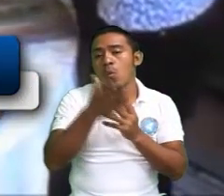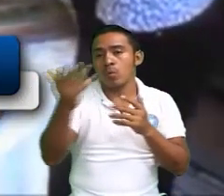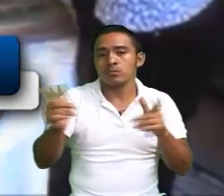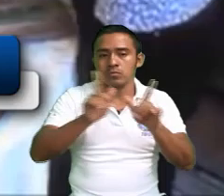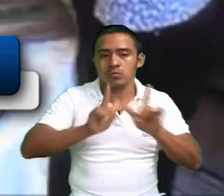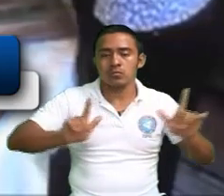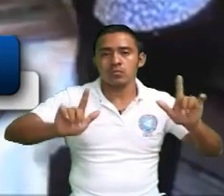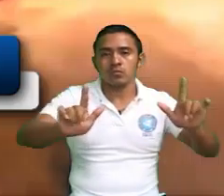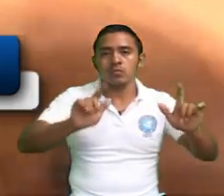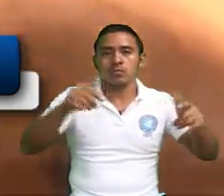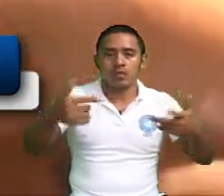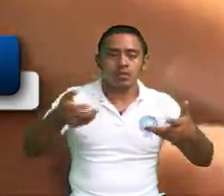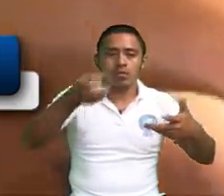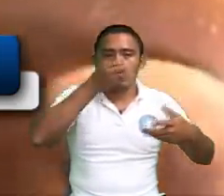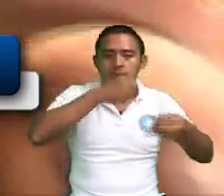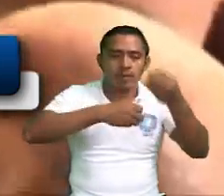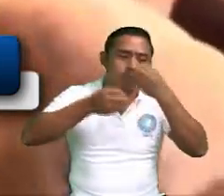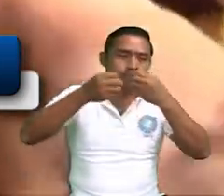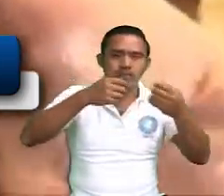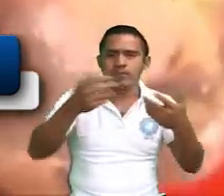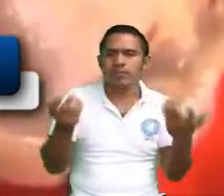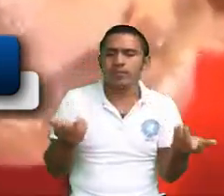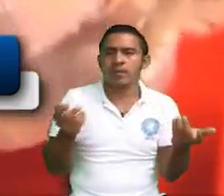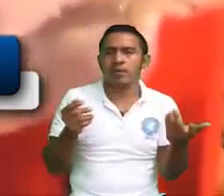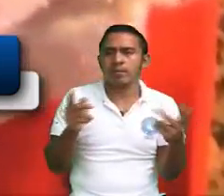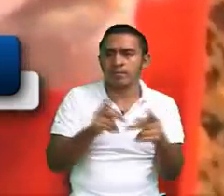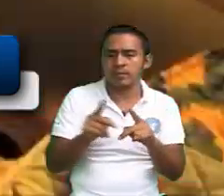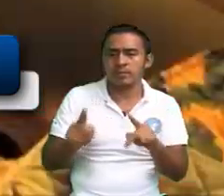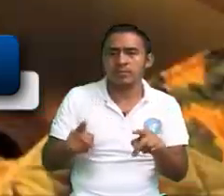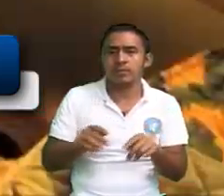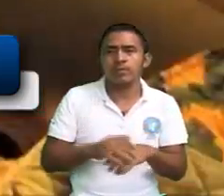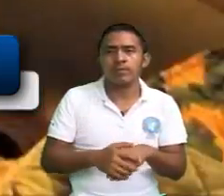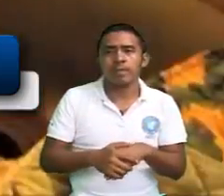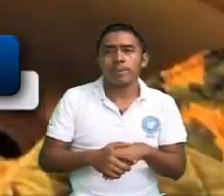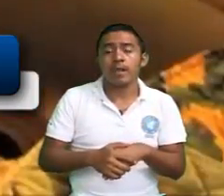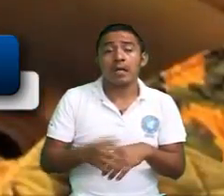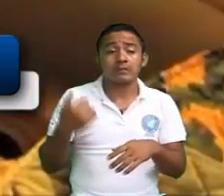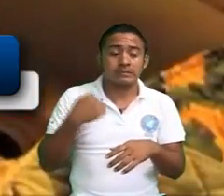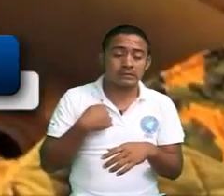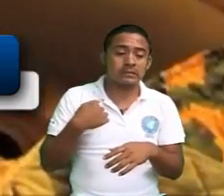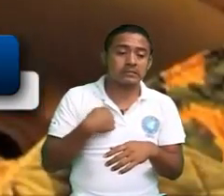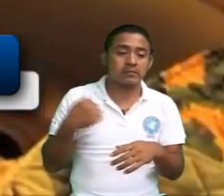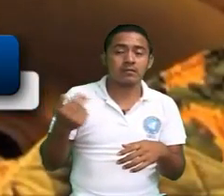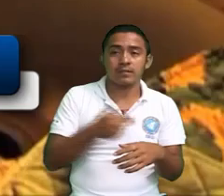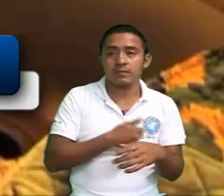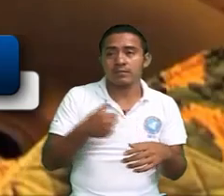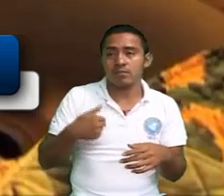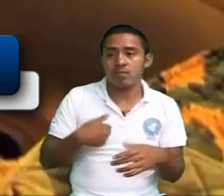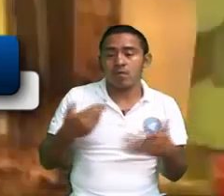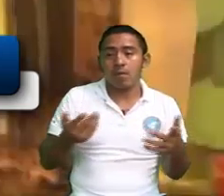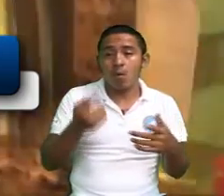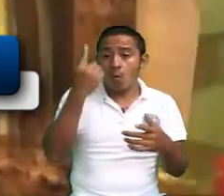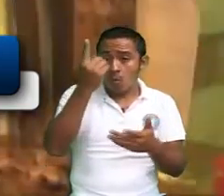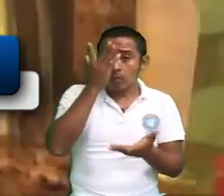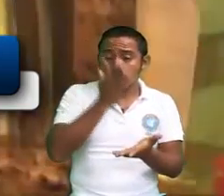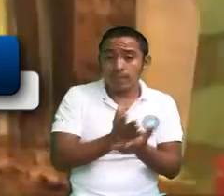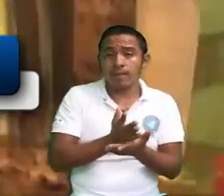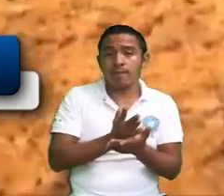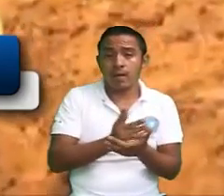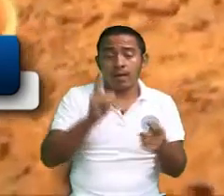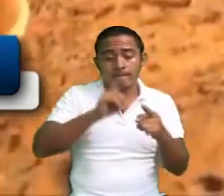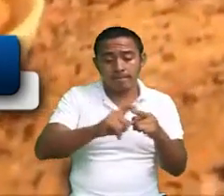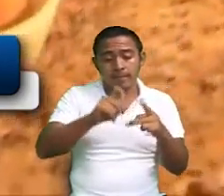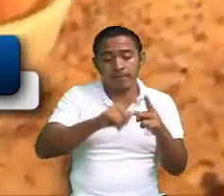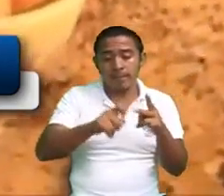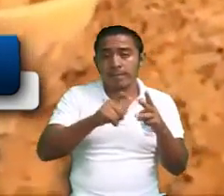vende comestibles, es decir, comida para la población? Nosotros tenemos que hacer por lo menos una supervisión al mes a estos